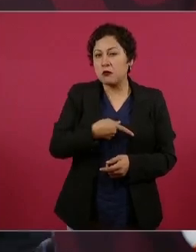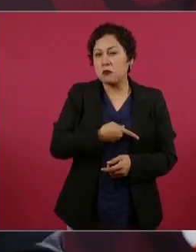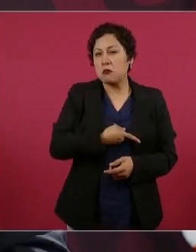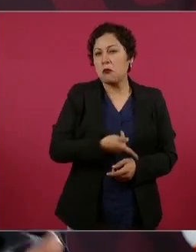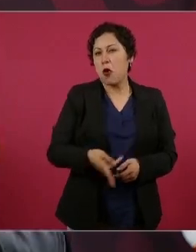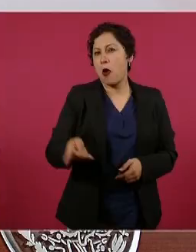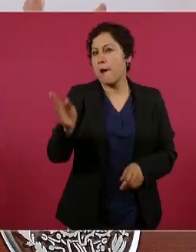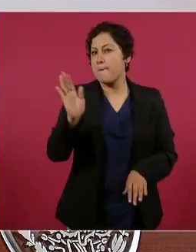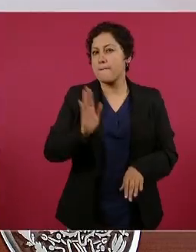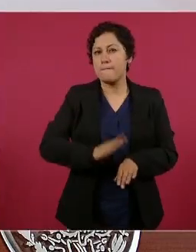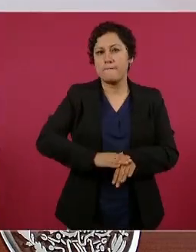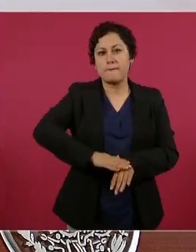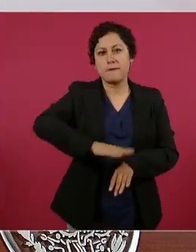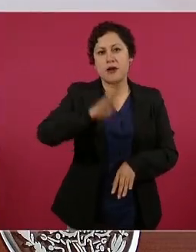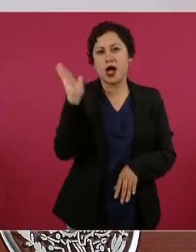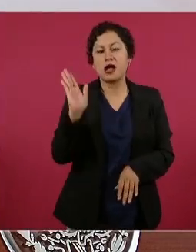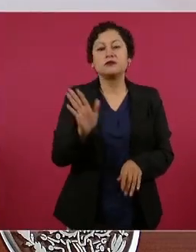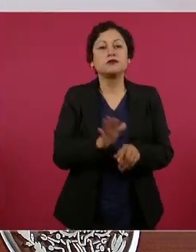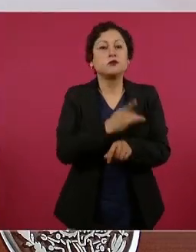Lo pueden constatar